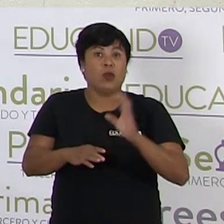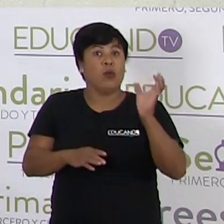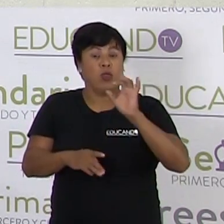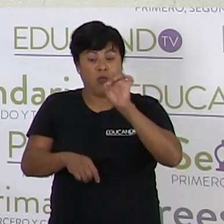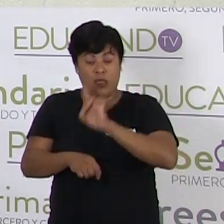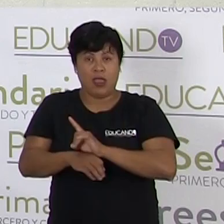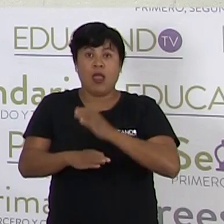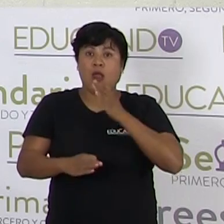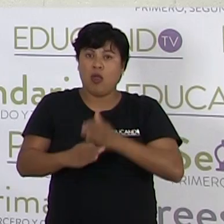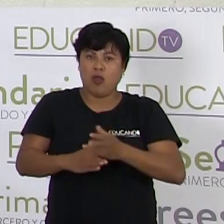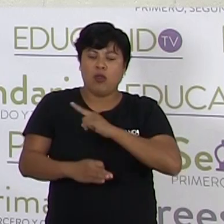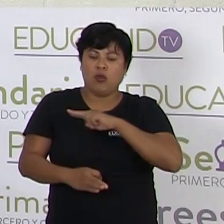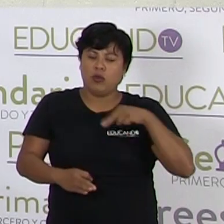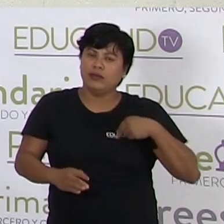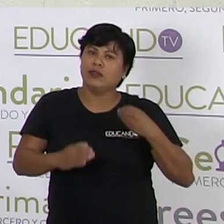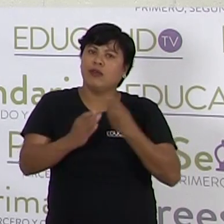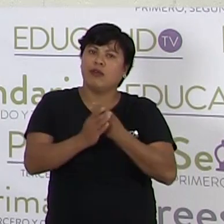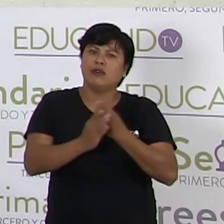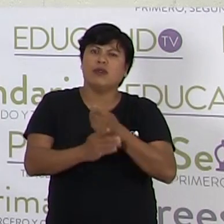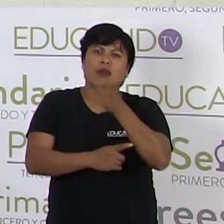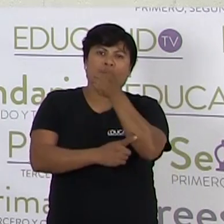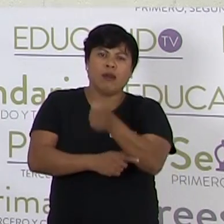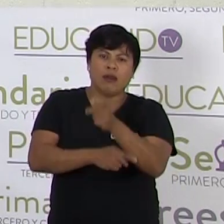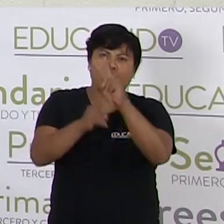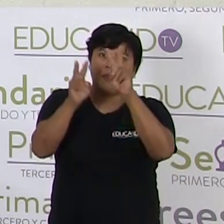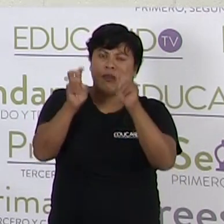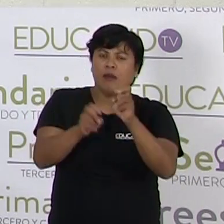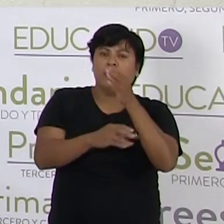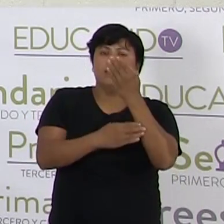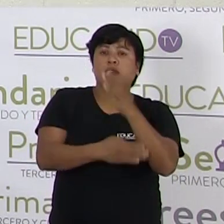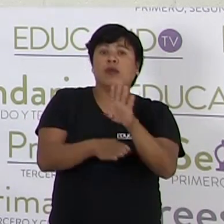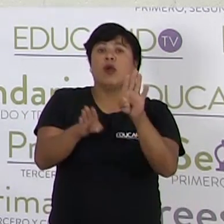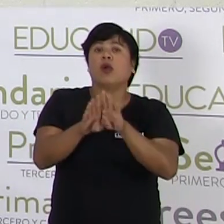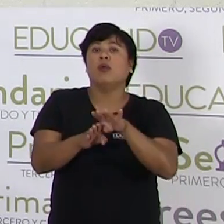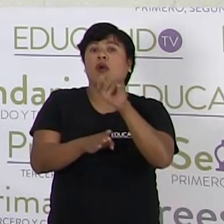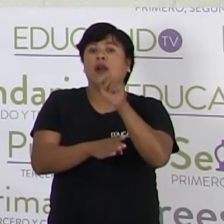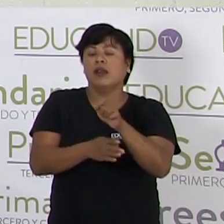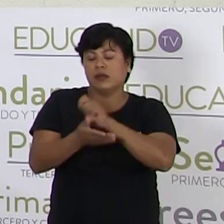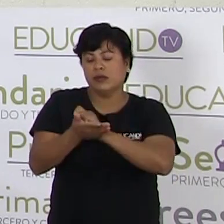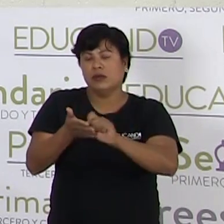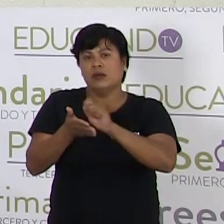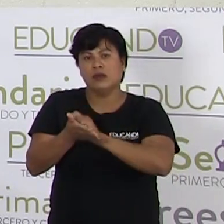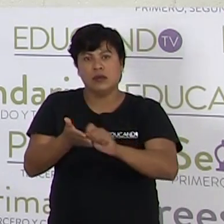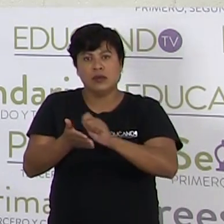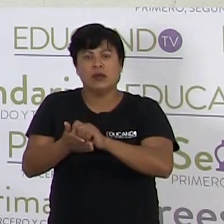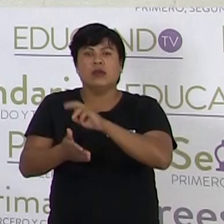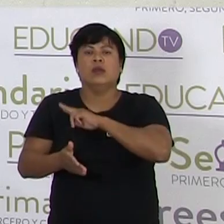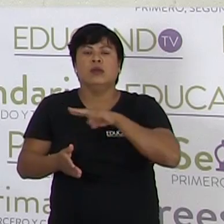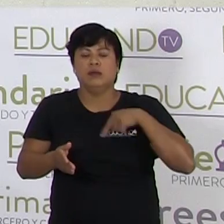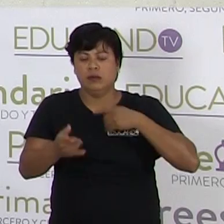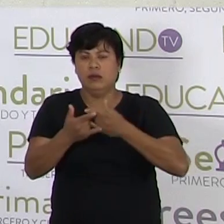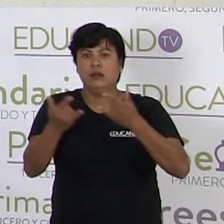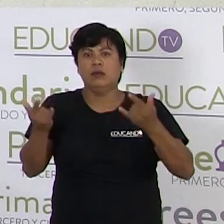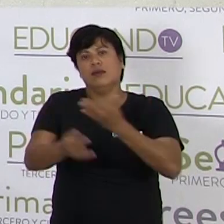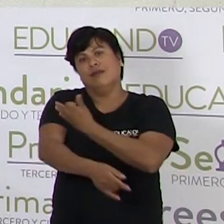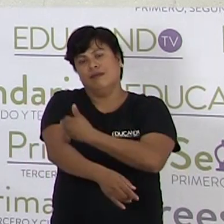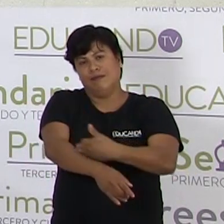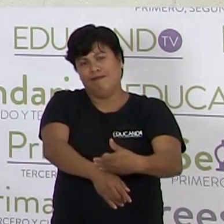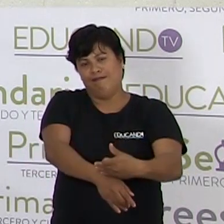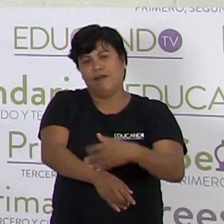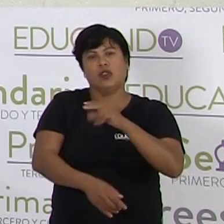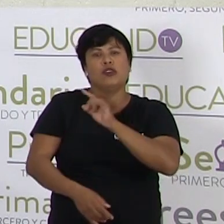de hoy, nuestra sesión va a tratar acerca de cómo escribir nuestra historia familiar.